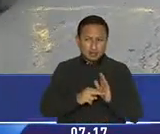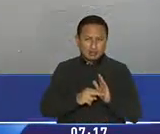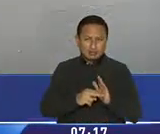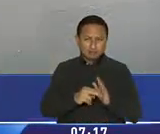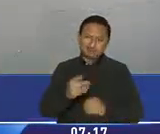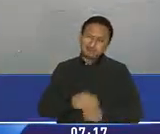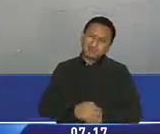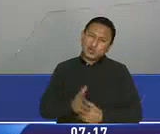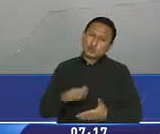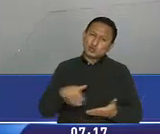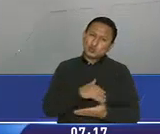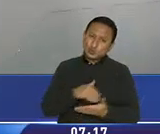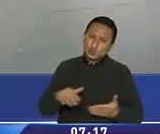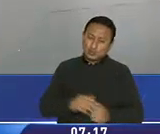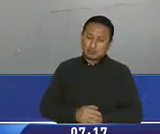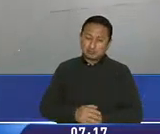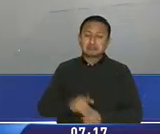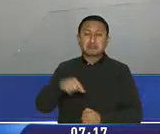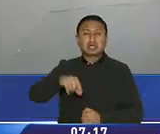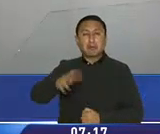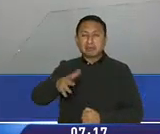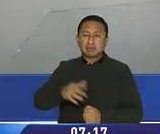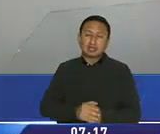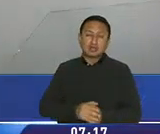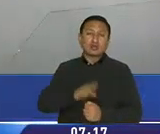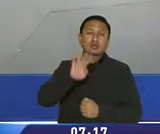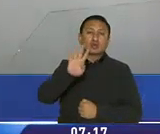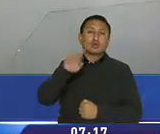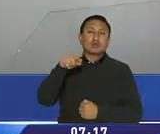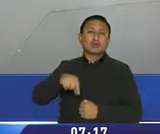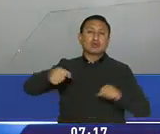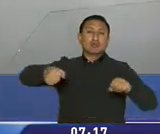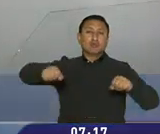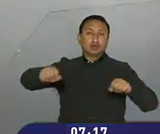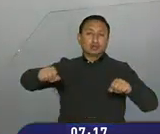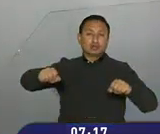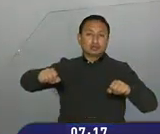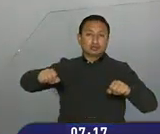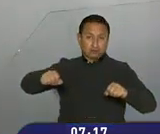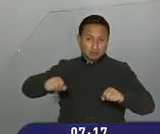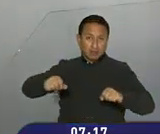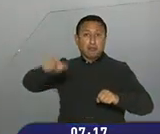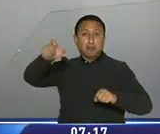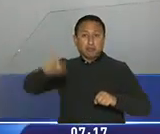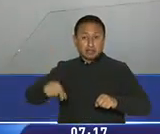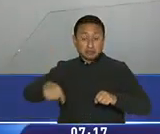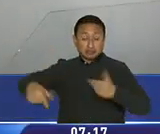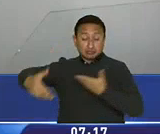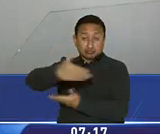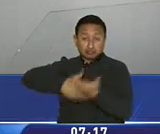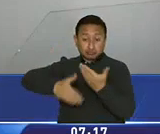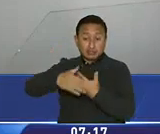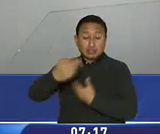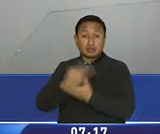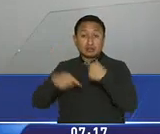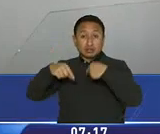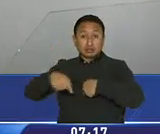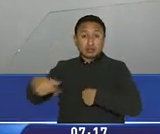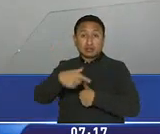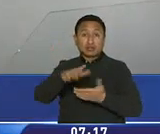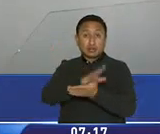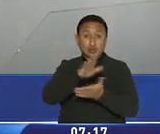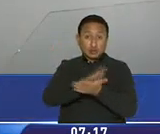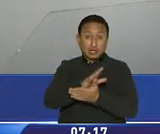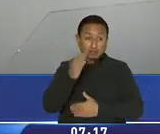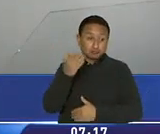ordenanza. Cantón Ibarra hay aproximadamente 4.000 motocicletas, que son personas que realizan comercio, que llevan a sus hijos a las escuelas,